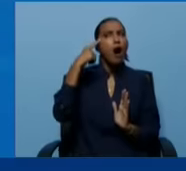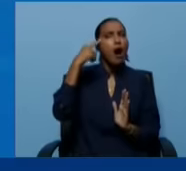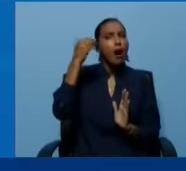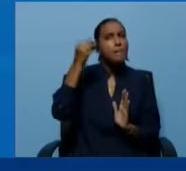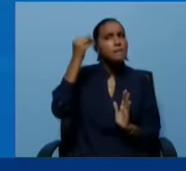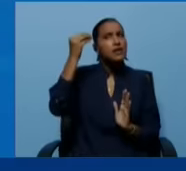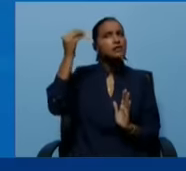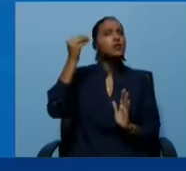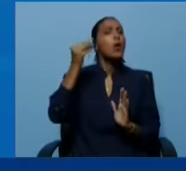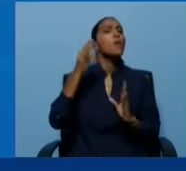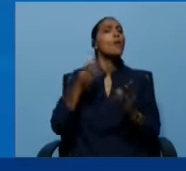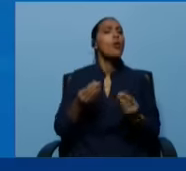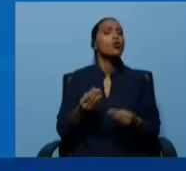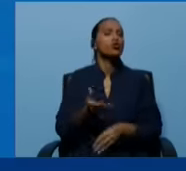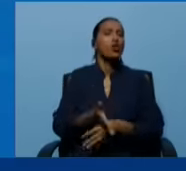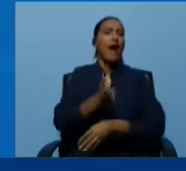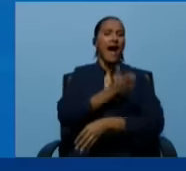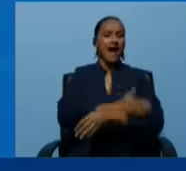Carlos Marx, que Lenin,